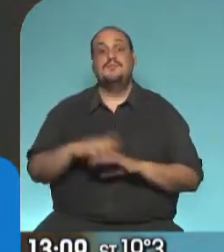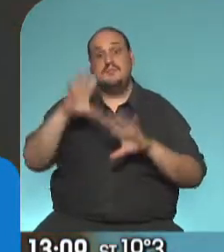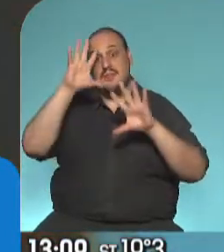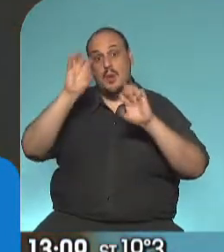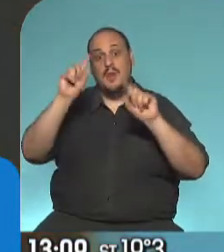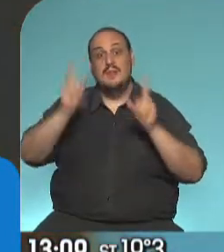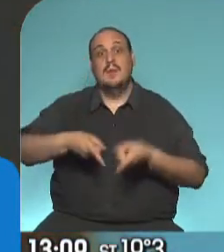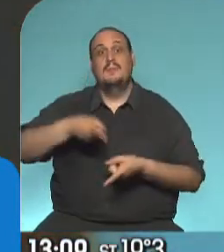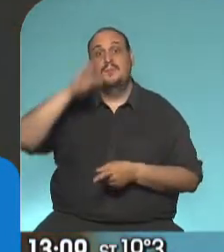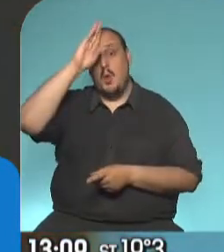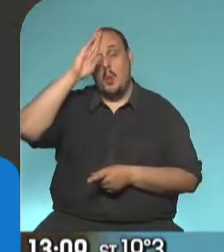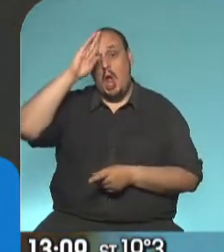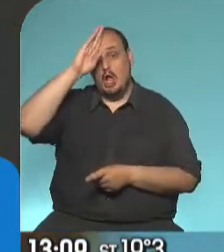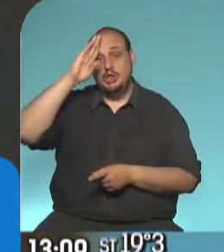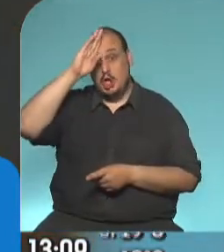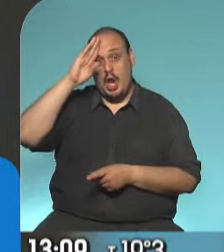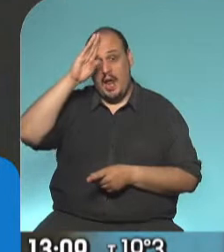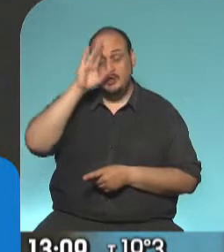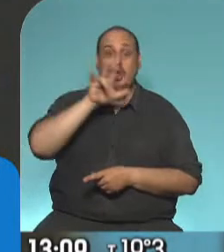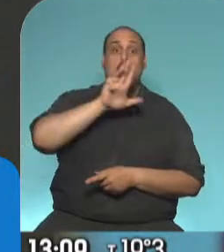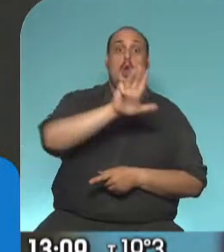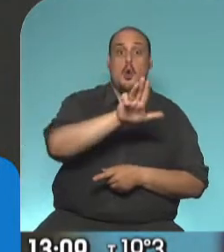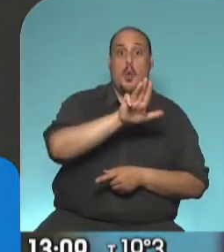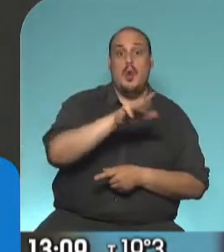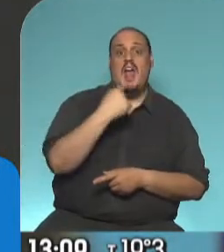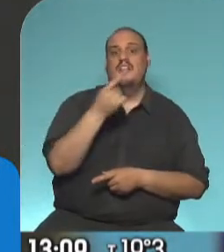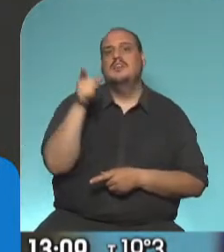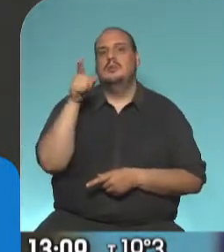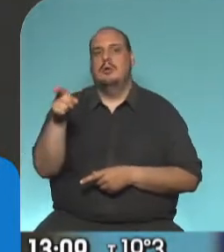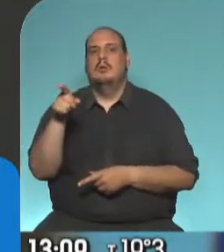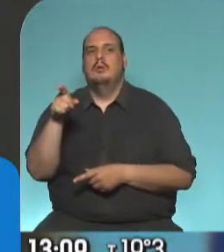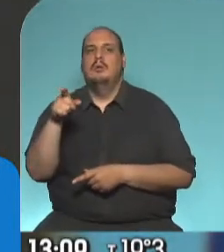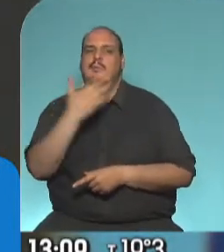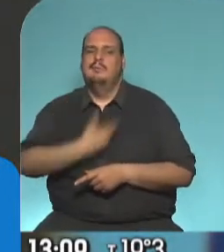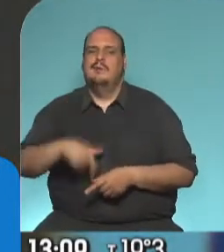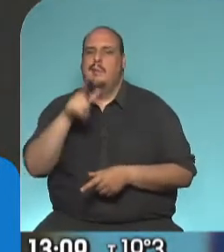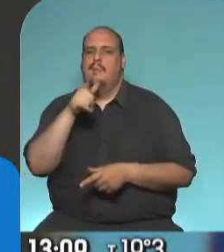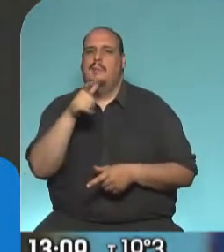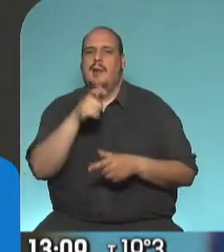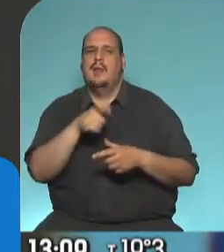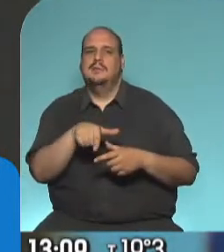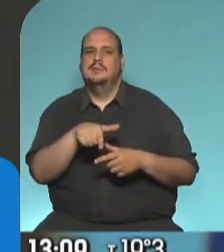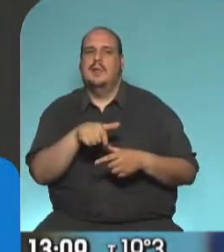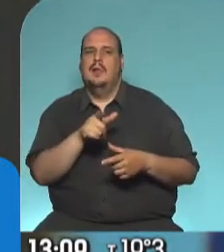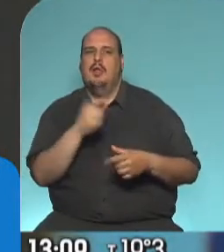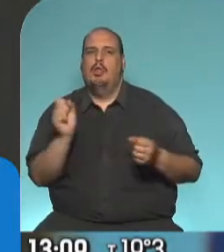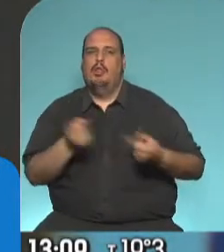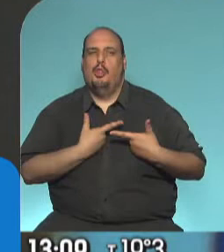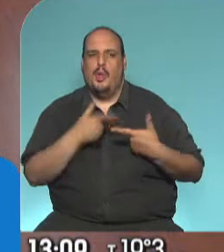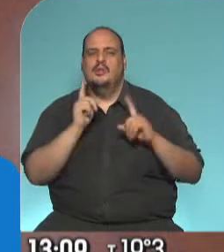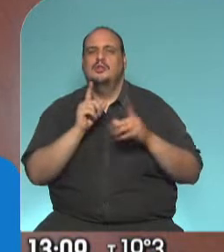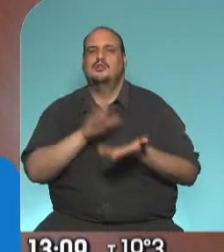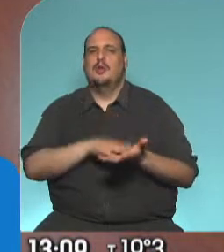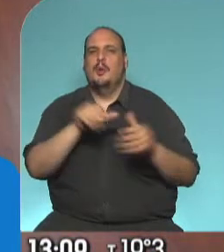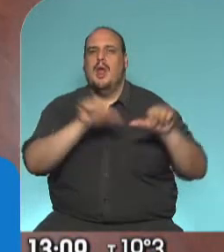llegó a decir que no sabía si el presidente Bolsonaro tenía acciones con el laboratorio por recomendar tanto la hidroxicloroquina?